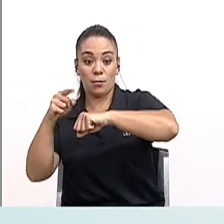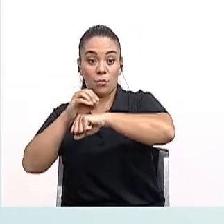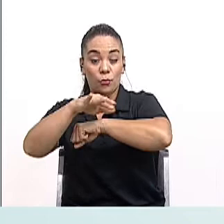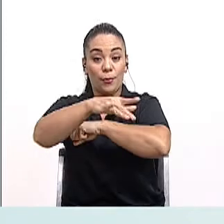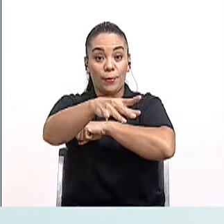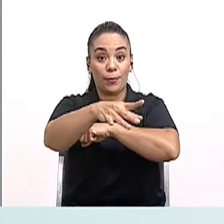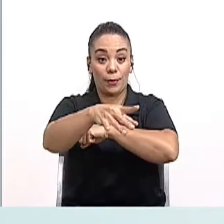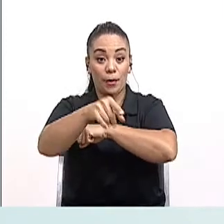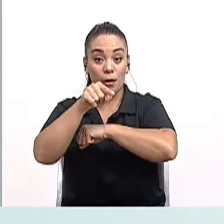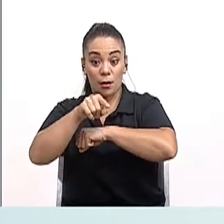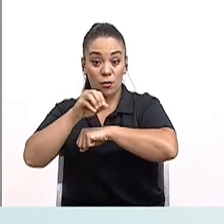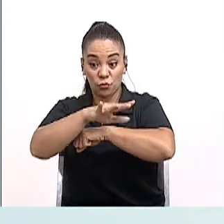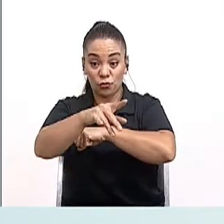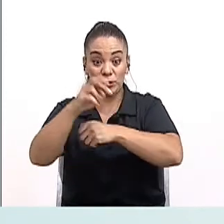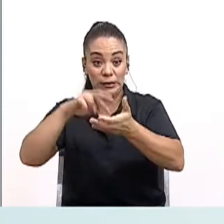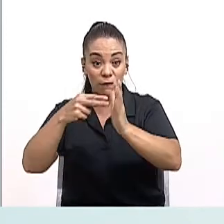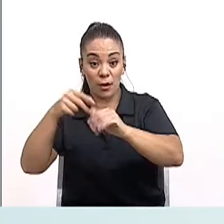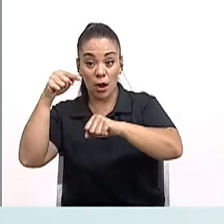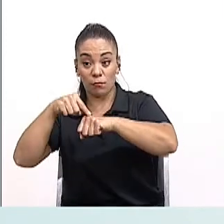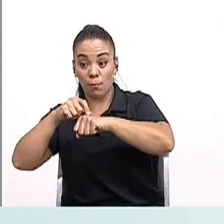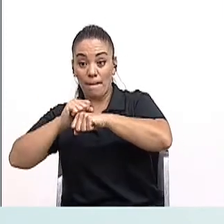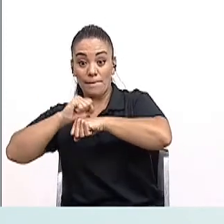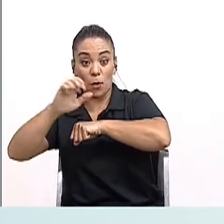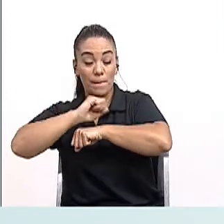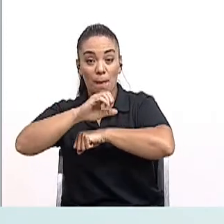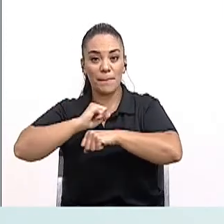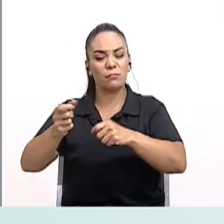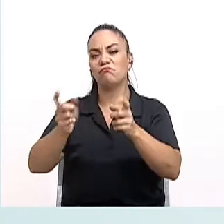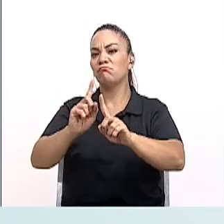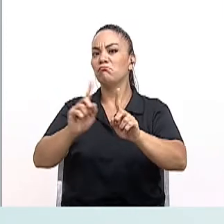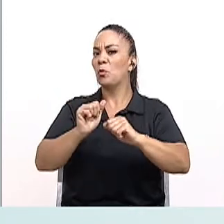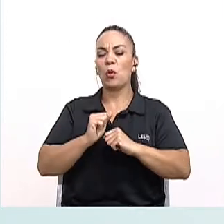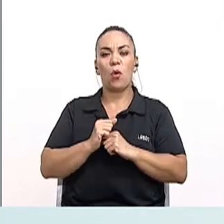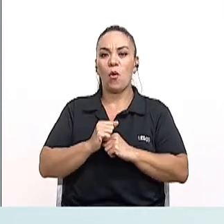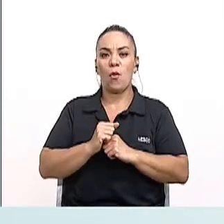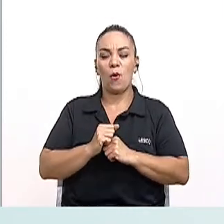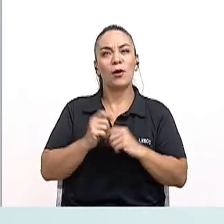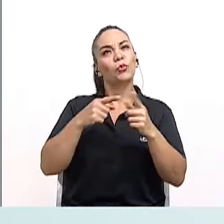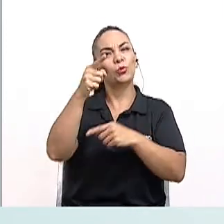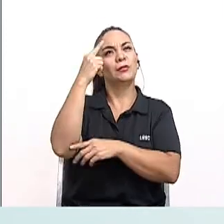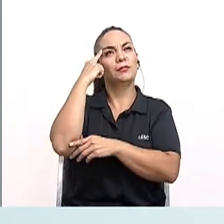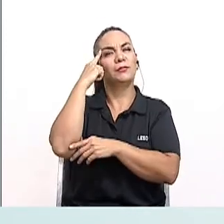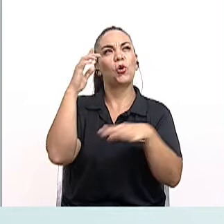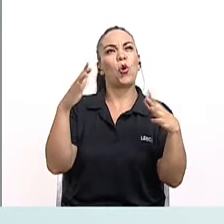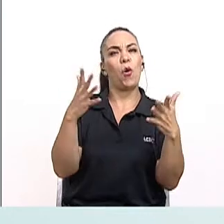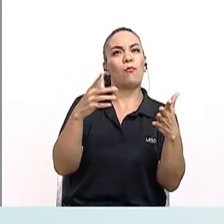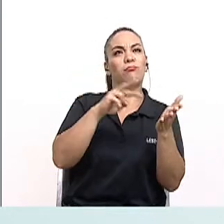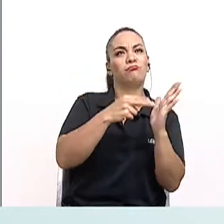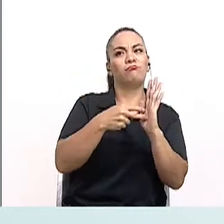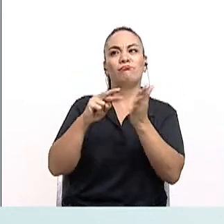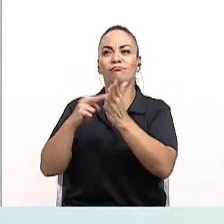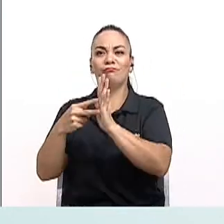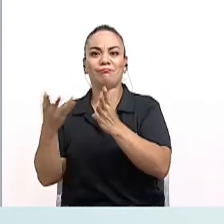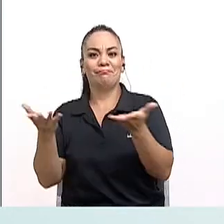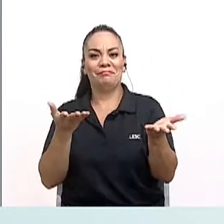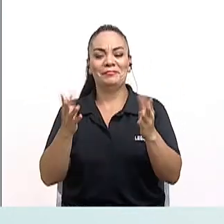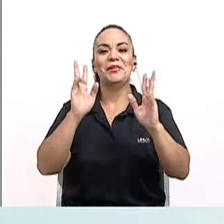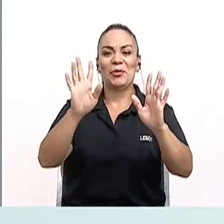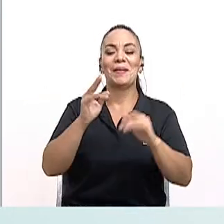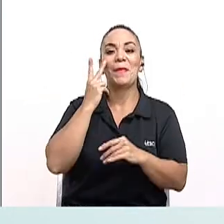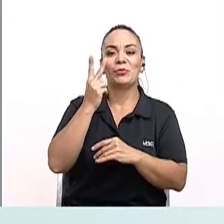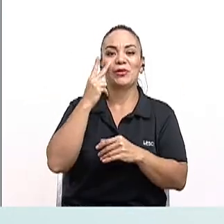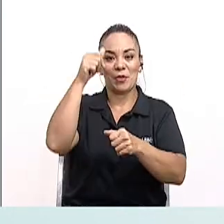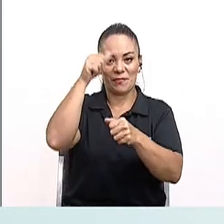núcleos inestables de los isótopos. Entonces ustedes me pueden estar diciendo, entonces ahora, ¿cómo definimos cada concepto? Bueno, vamos